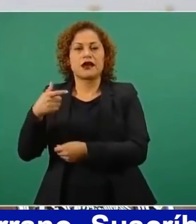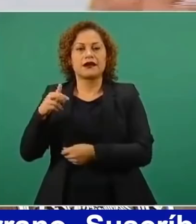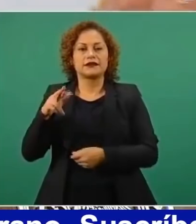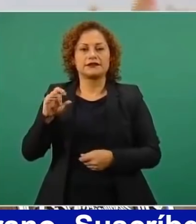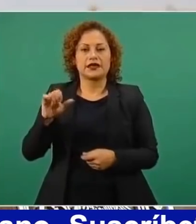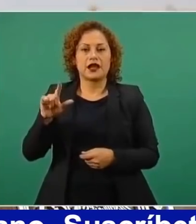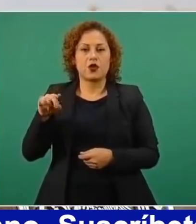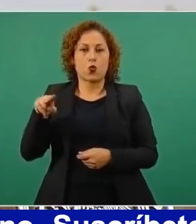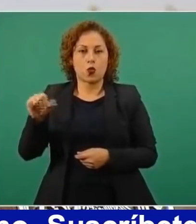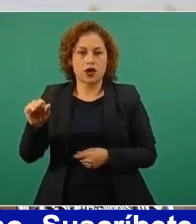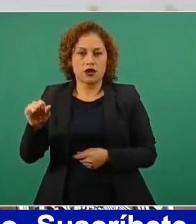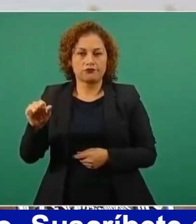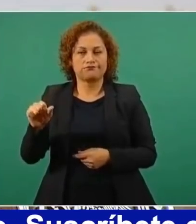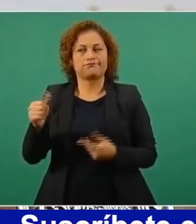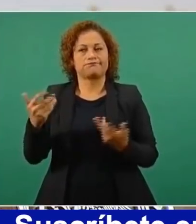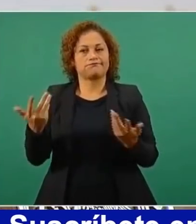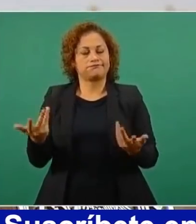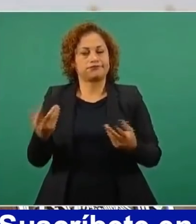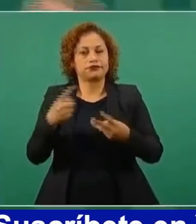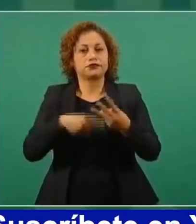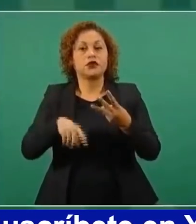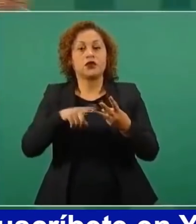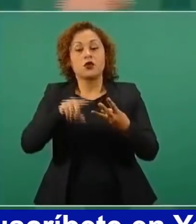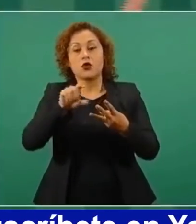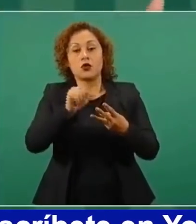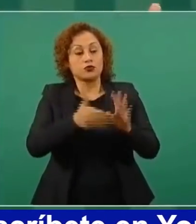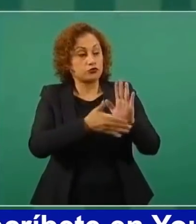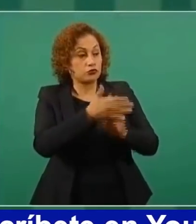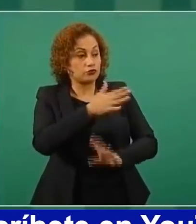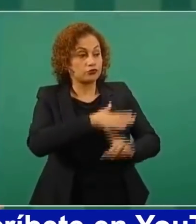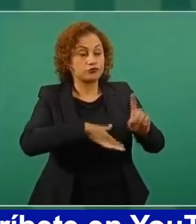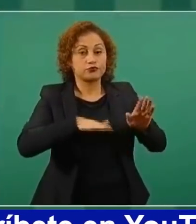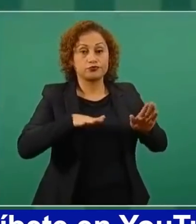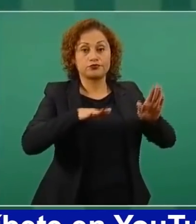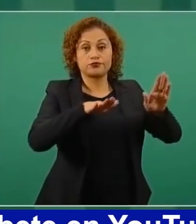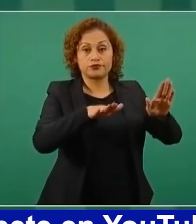Lo del aeropuerto, lo mismo.